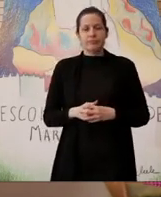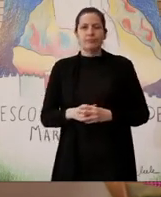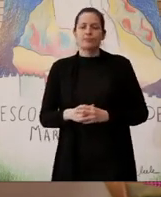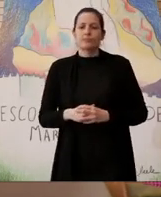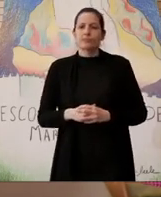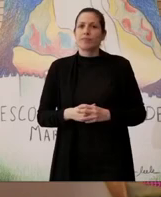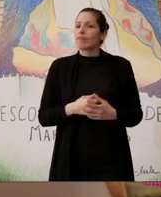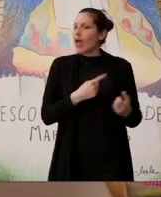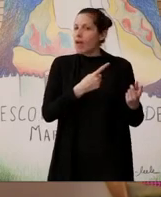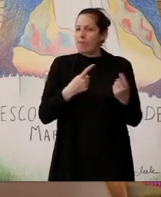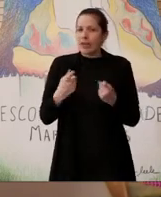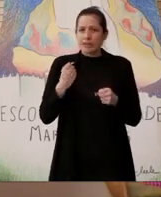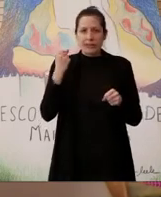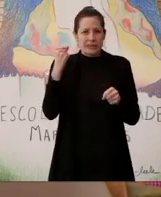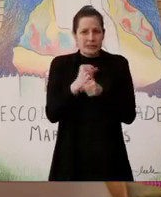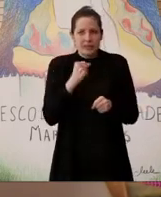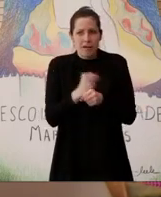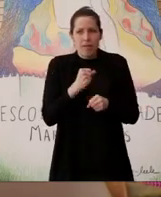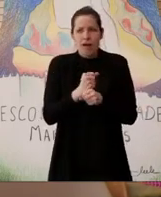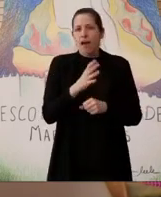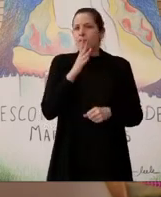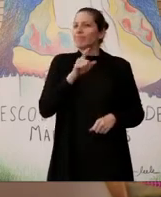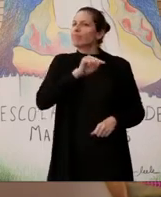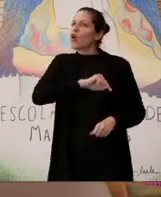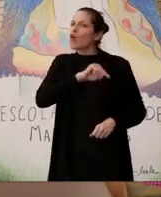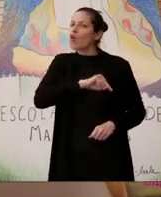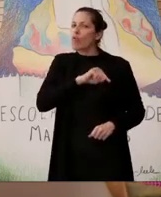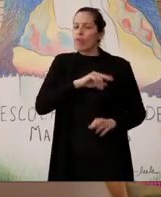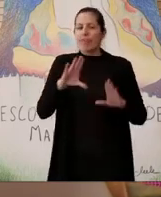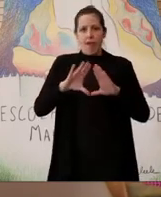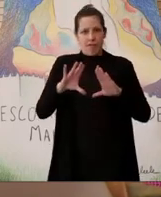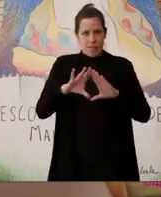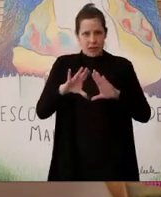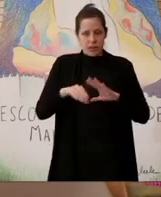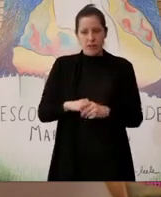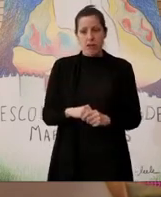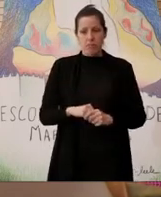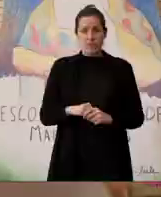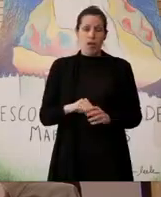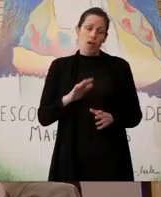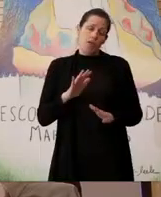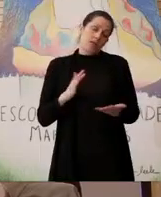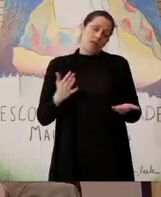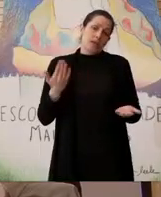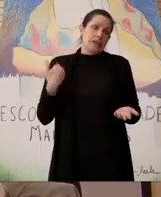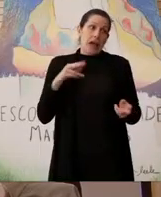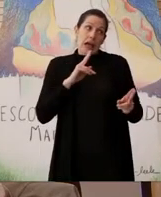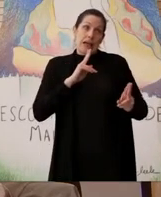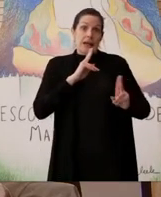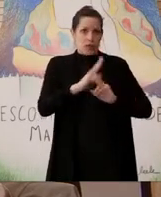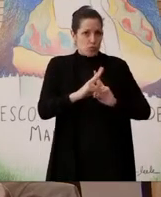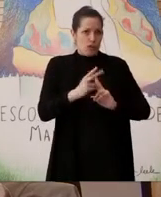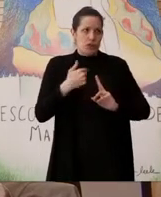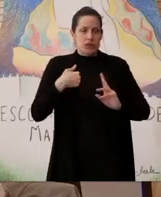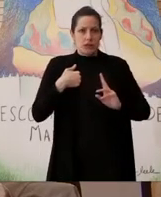trabajar entre todas esa conciencia feminista por lo tanto así para esta primera respuesta creo que es